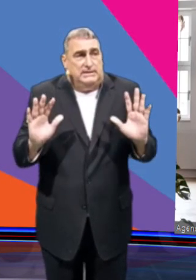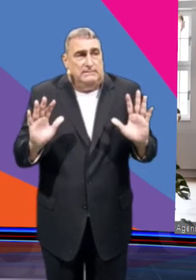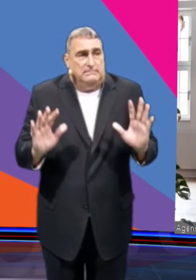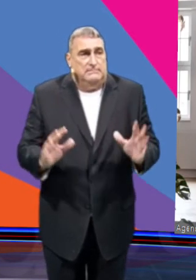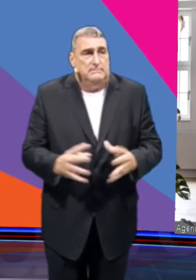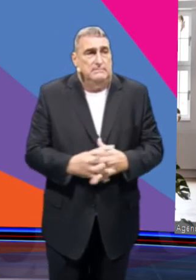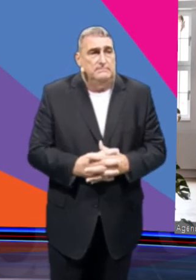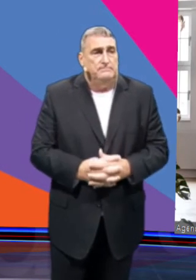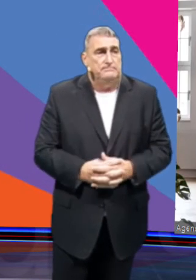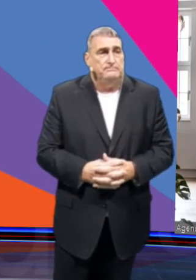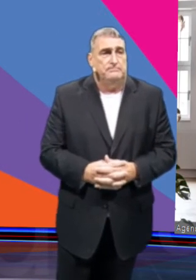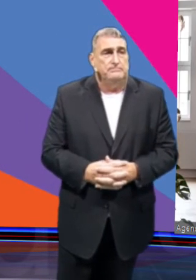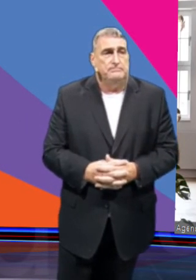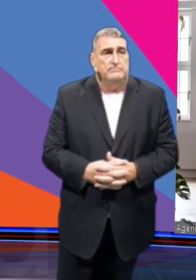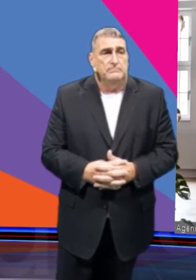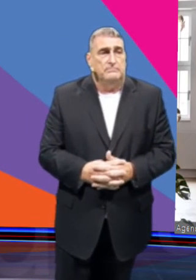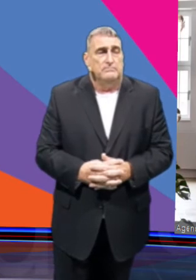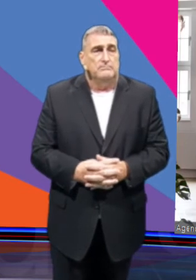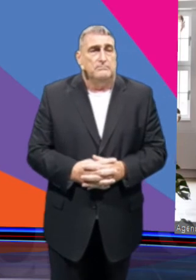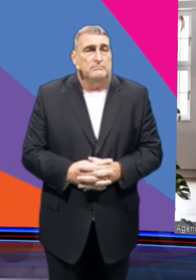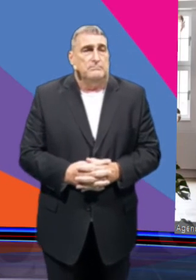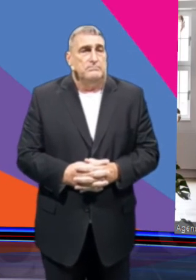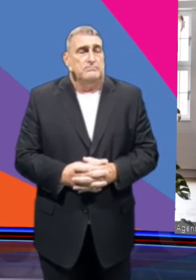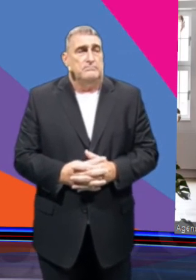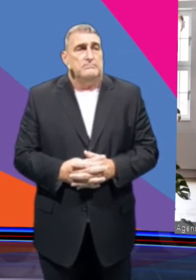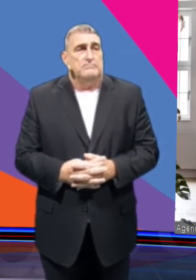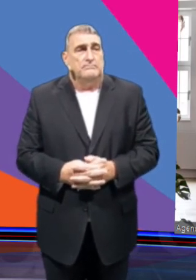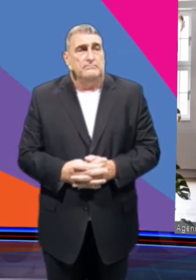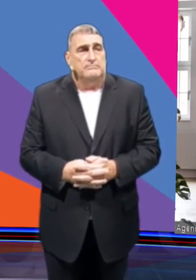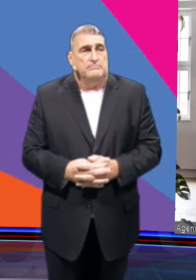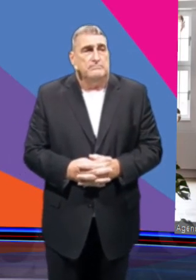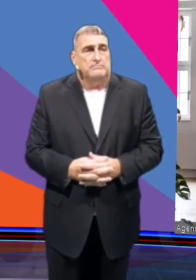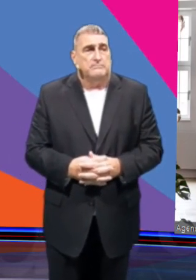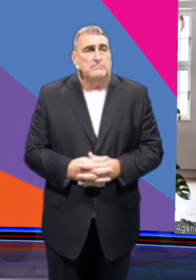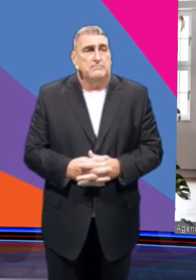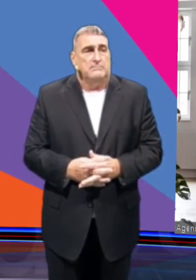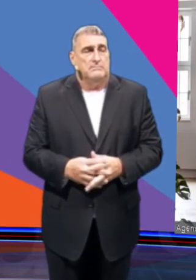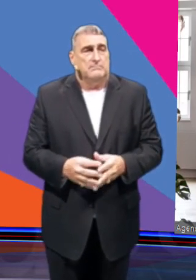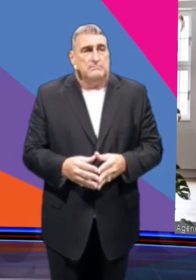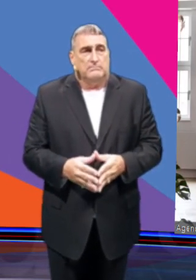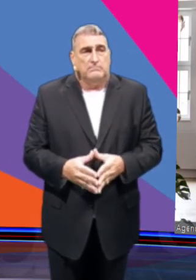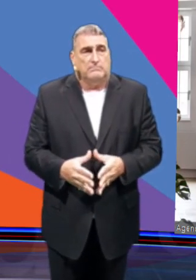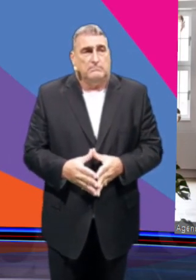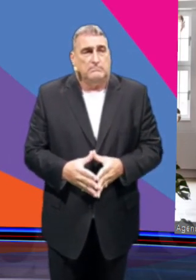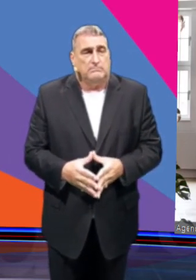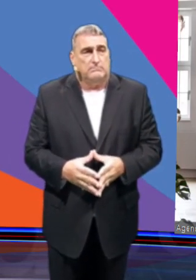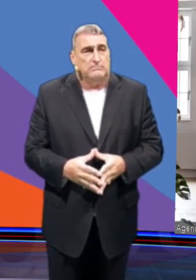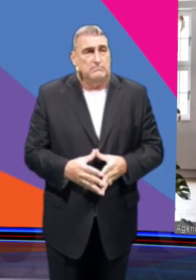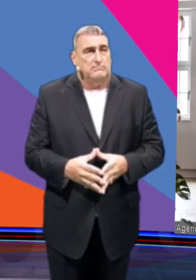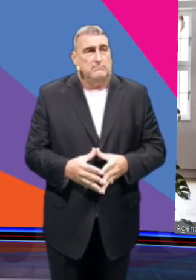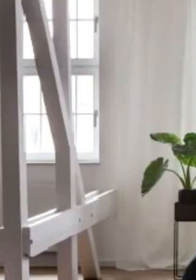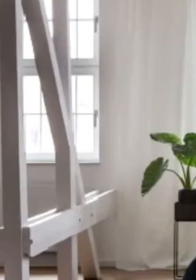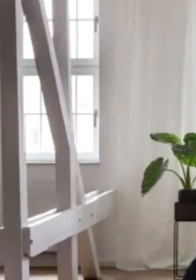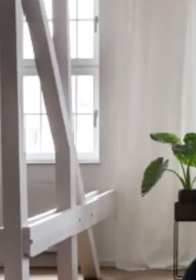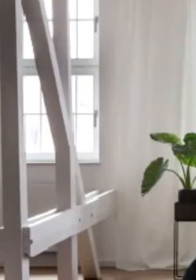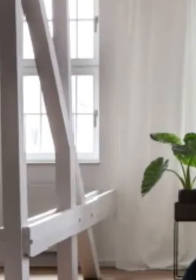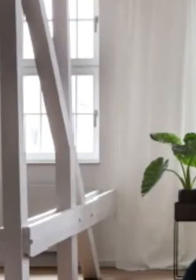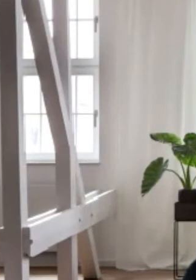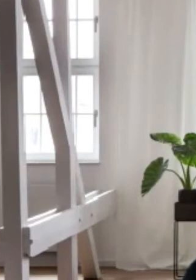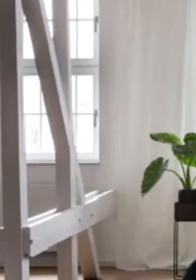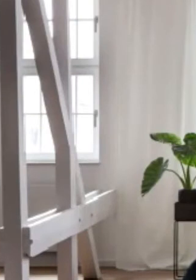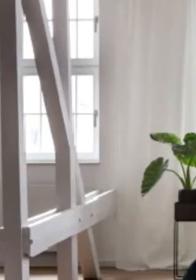¿eh? No, no sé, yo creo que va a tener que ser a mi modesto entender, va a tener